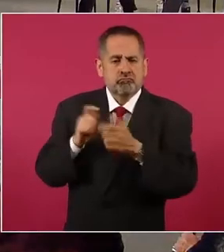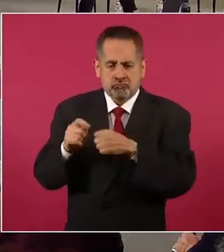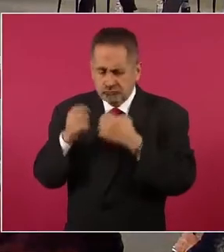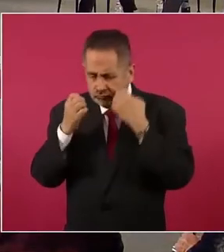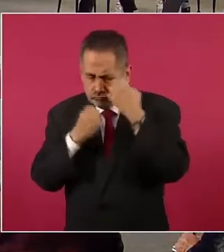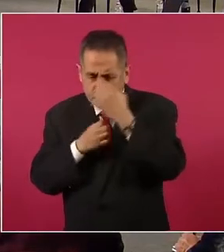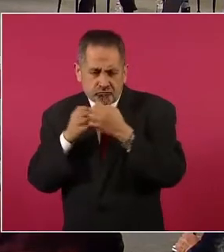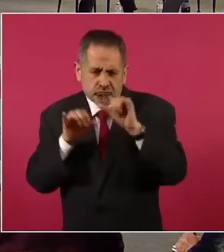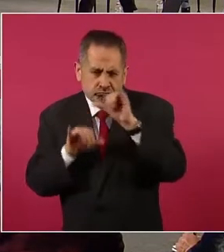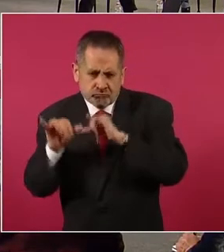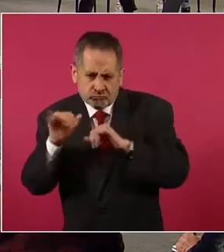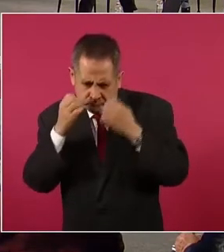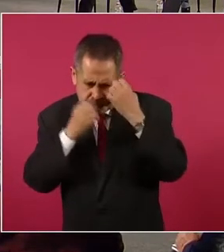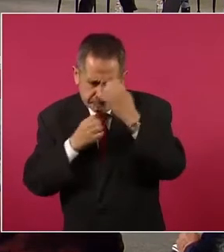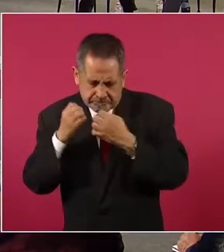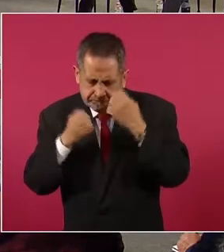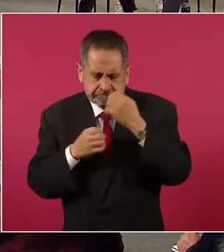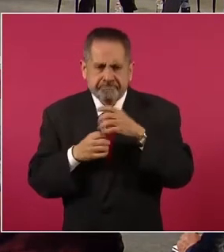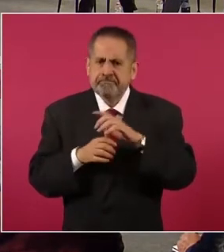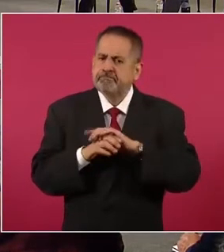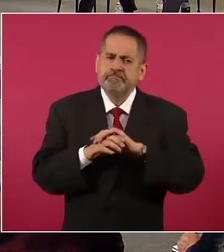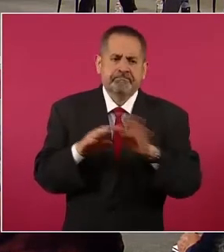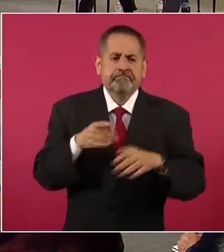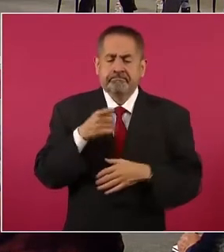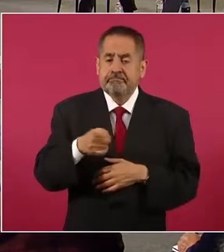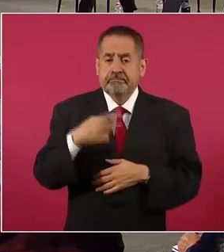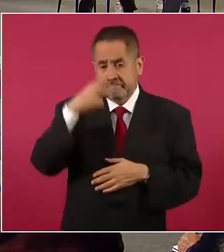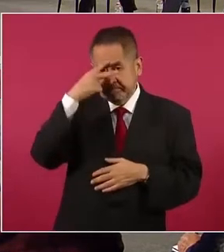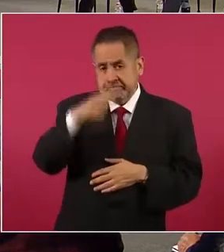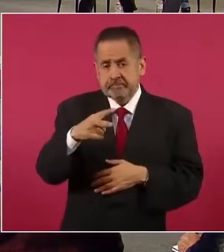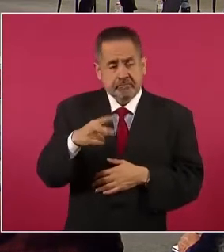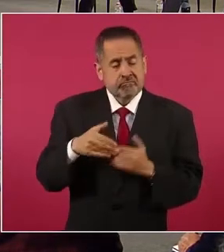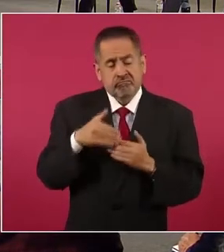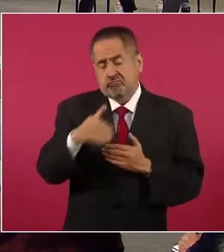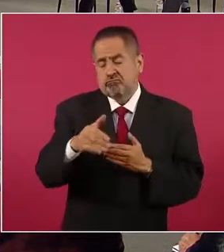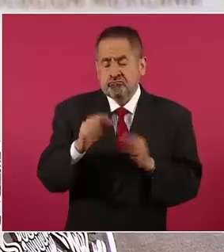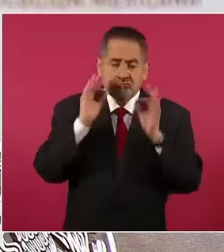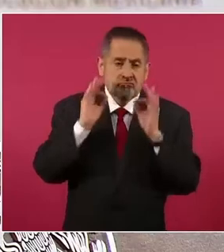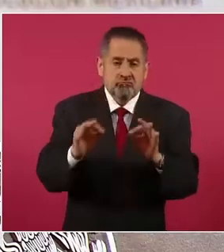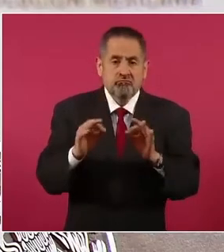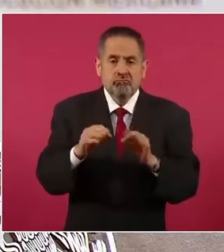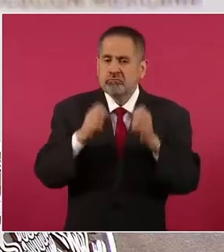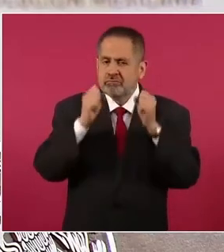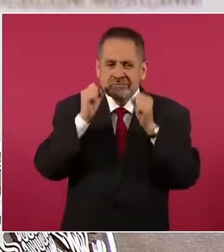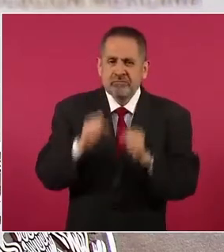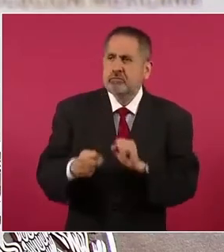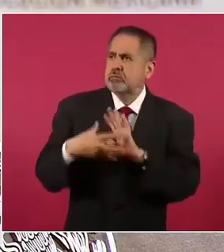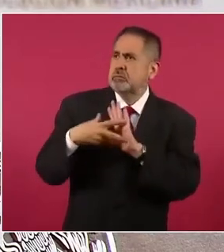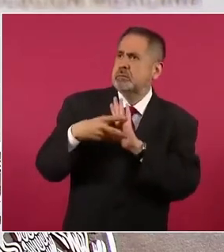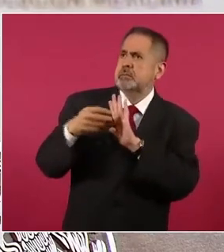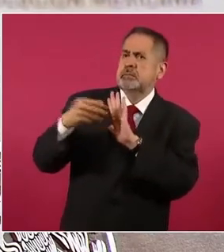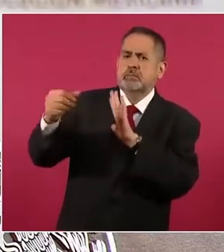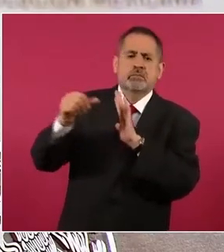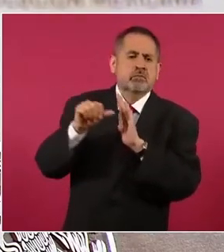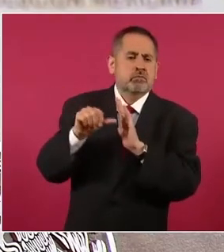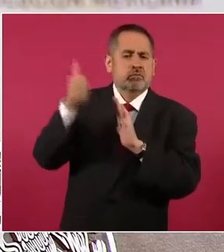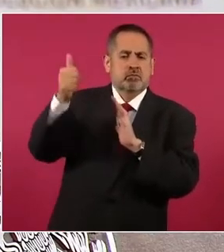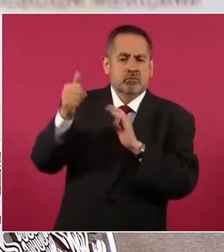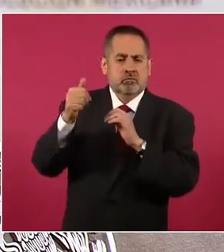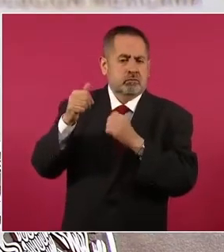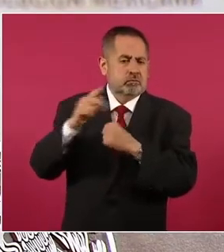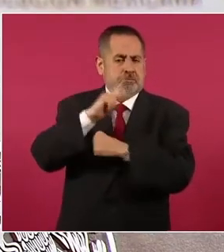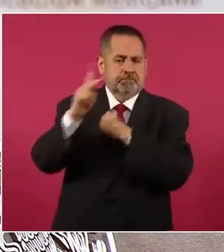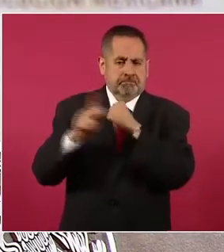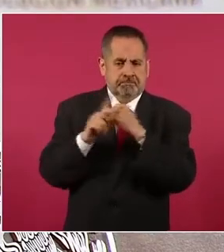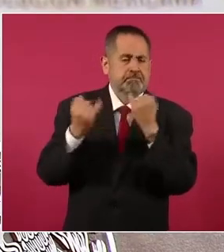pues estamos convencidos que este paso dado por México será una referencia global para que otras autoridades